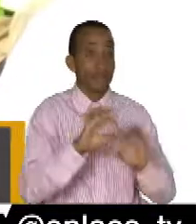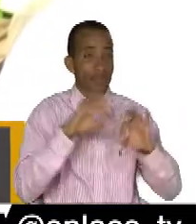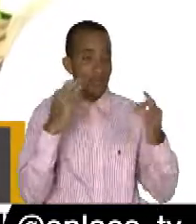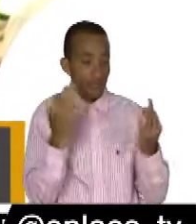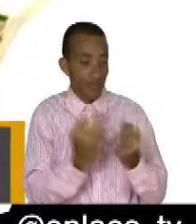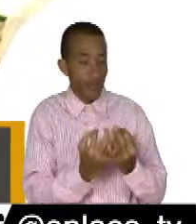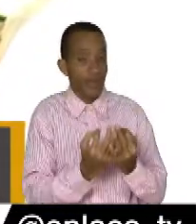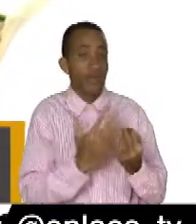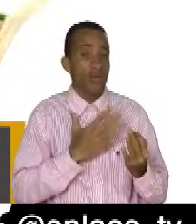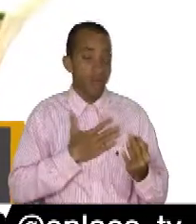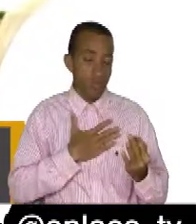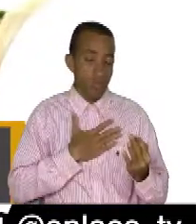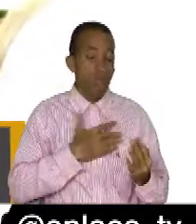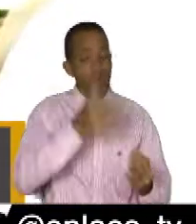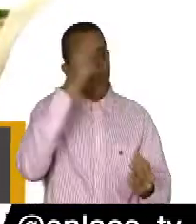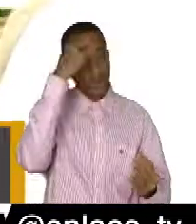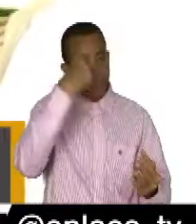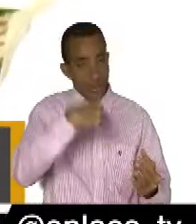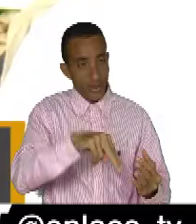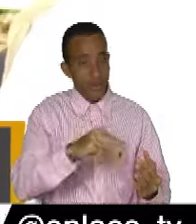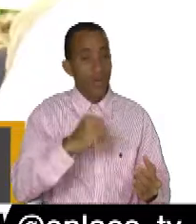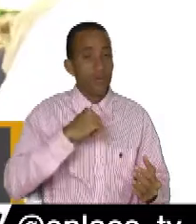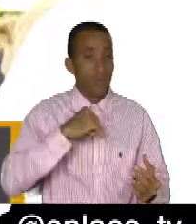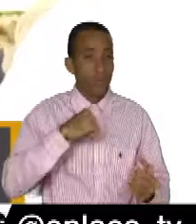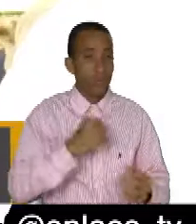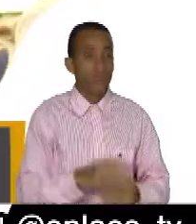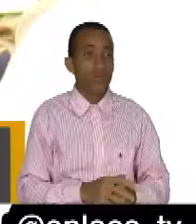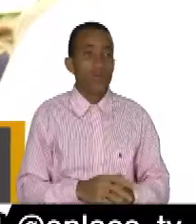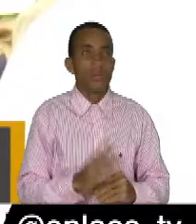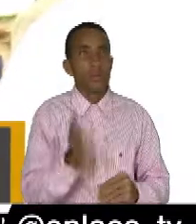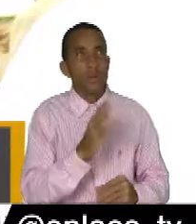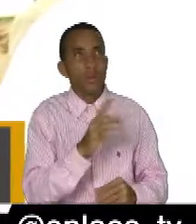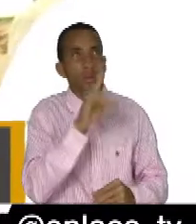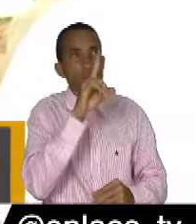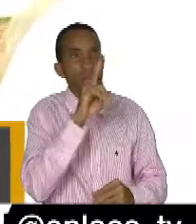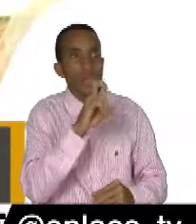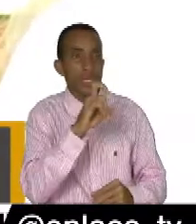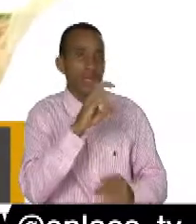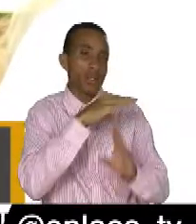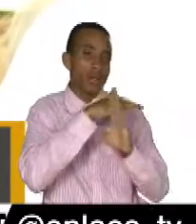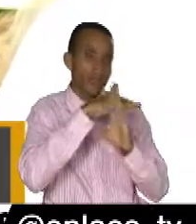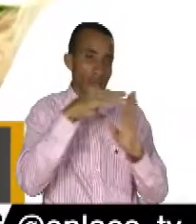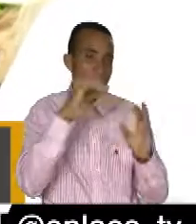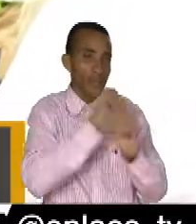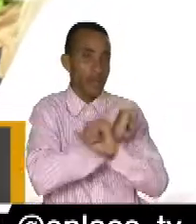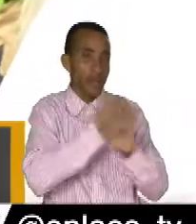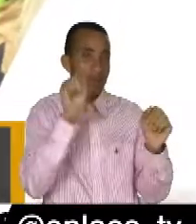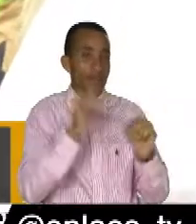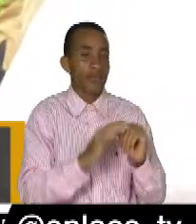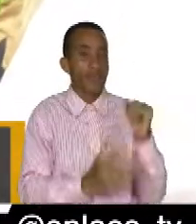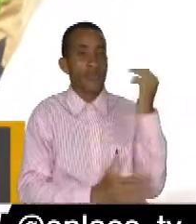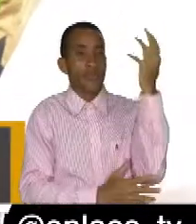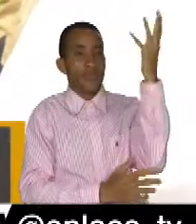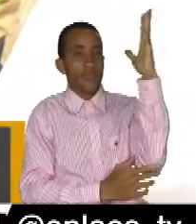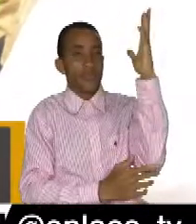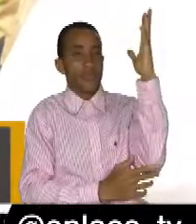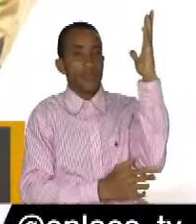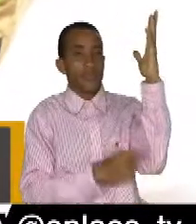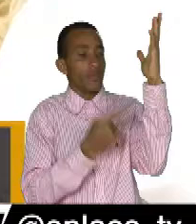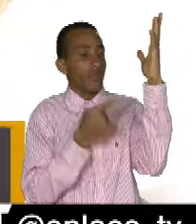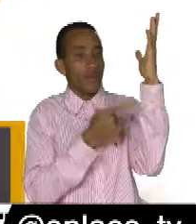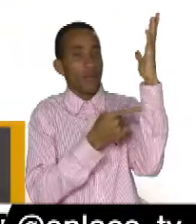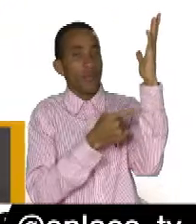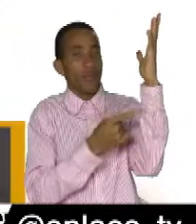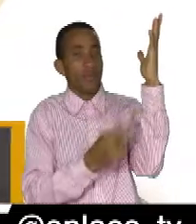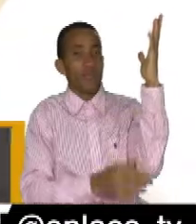hijos, y fue sobre las 6:30 de la mañana cuando el palo que está ubicado acá al